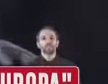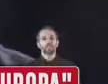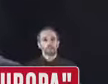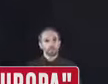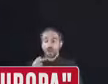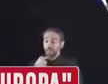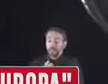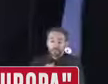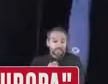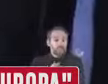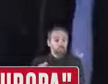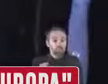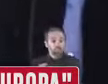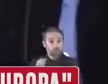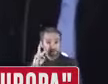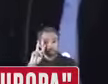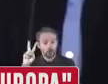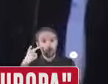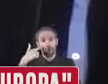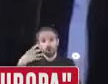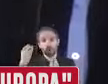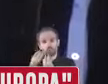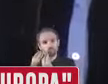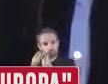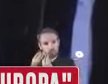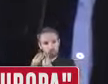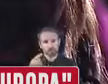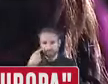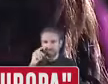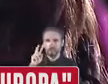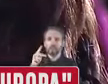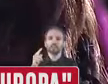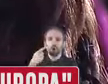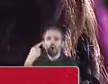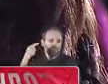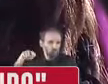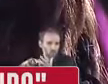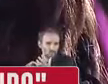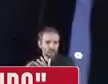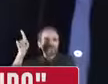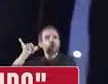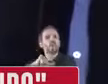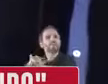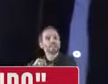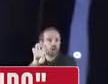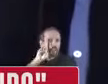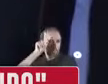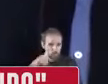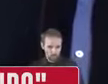más me impresionó será porque conozco mucho esa ciudad porque en esto gustaba mucho ir ahí por nueva york